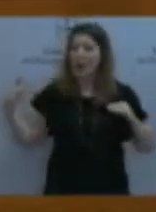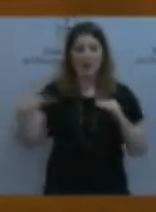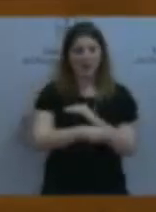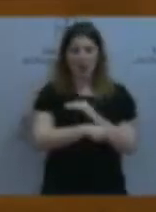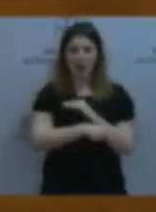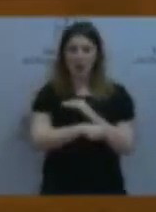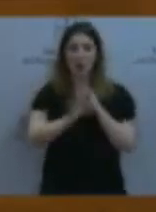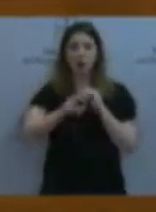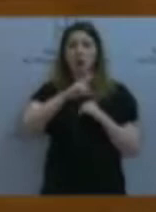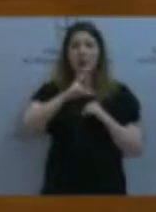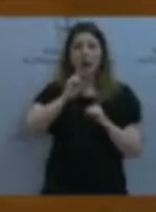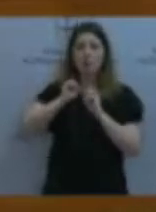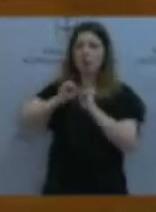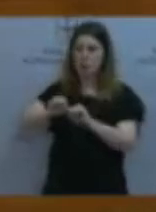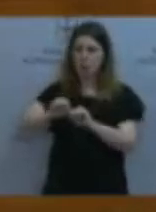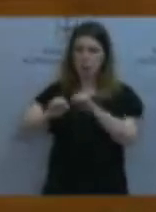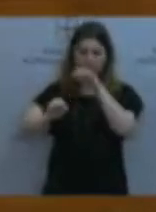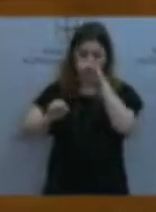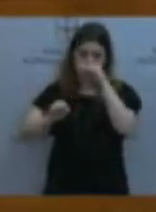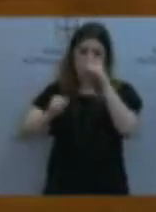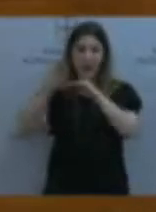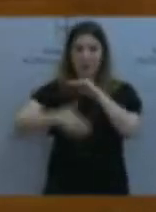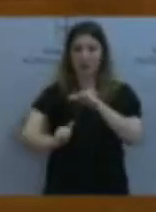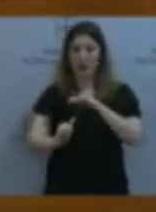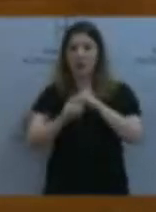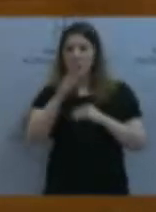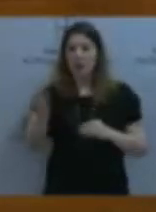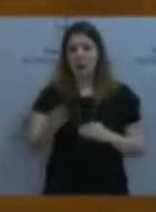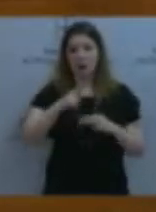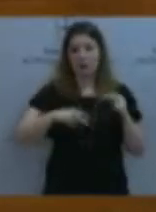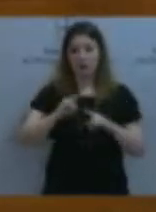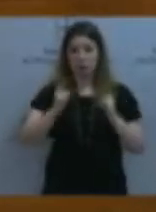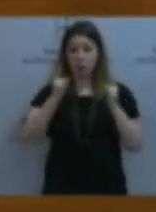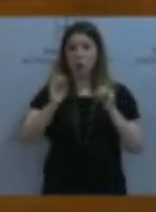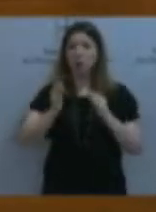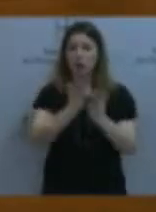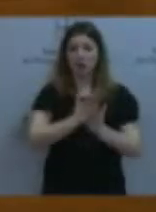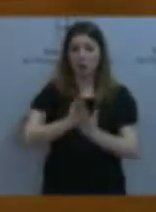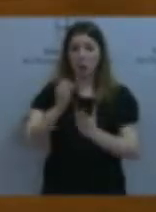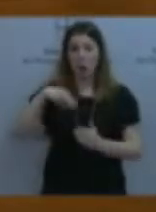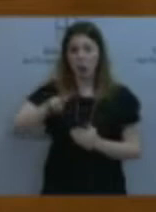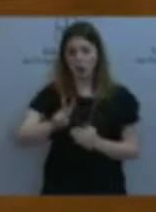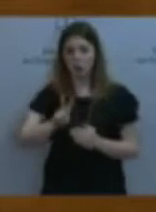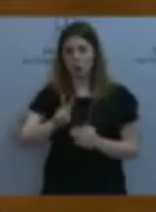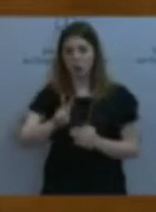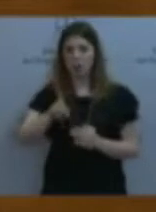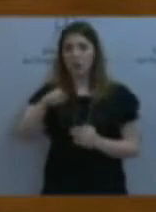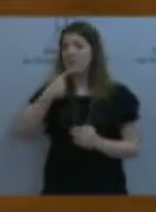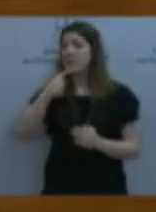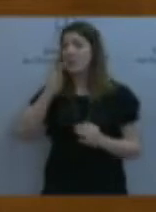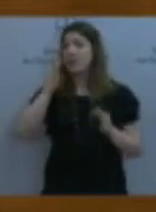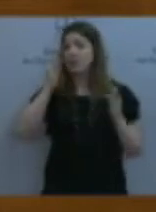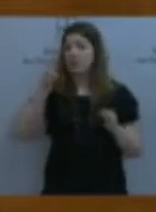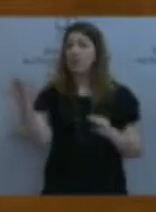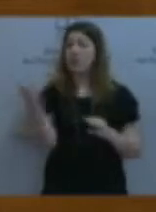y mejorar la infraestructura. Un estudio de la ONU que también arroja la siguiente advertencia: en caso de mantenerse la actual situación, la falta de